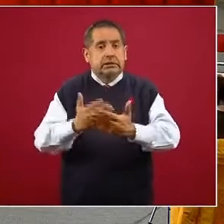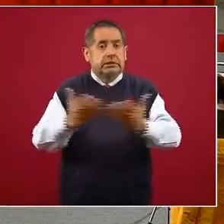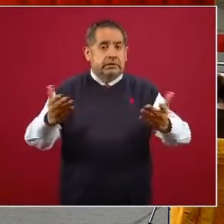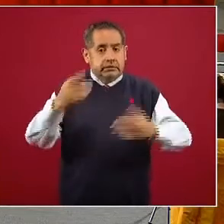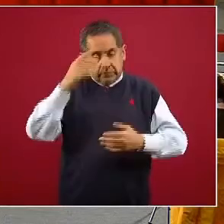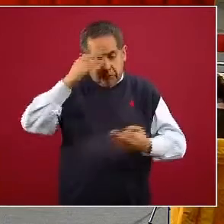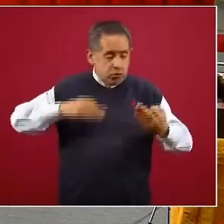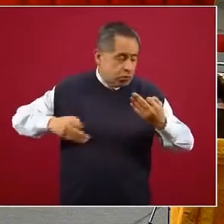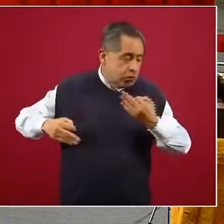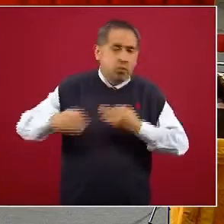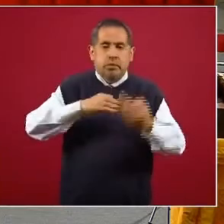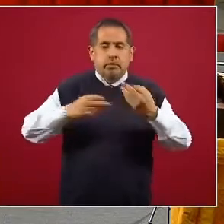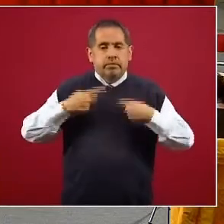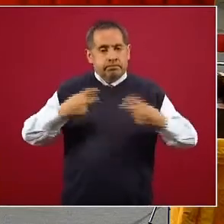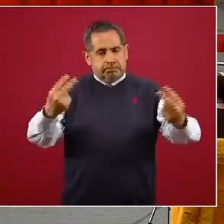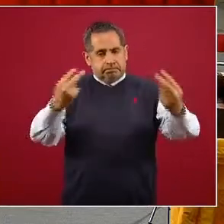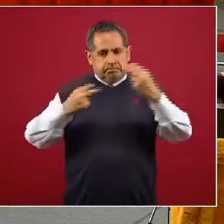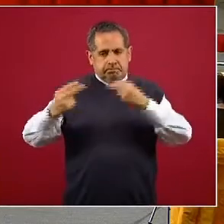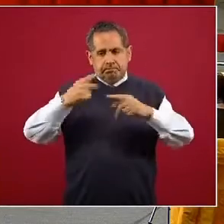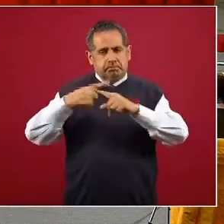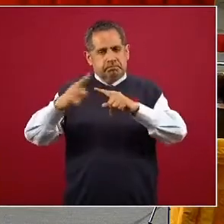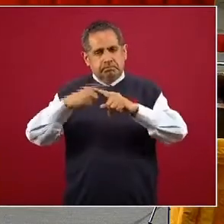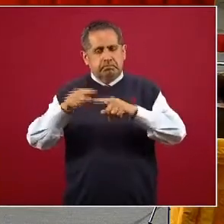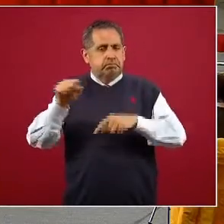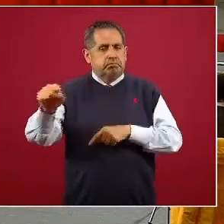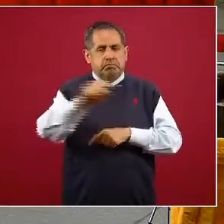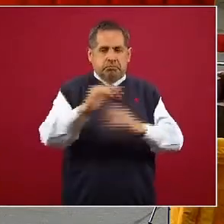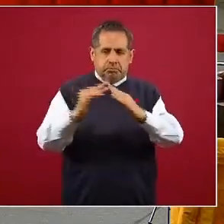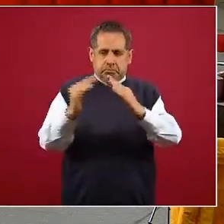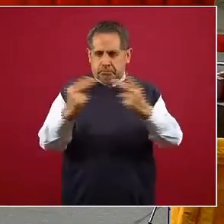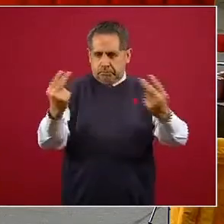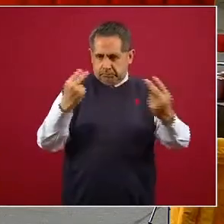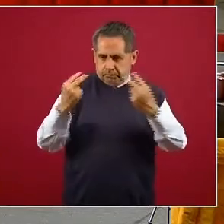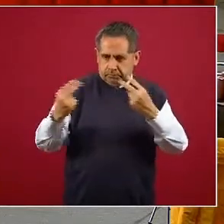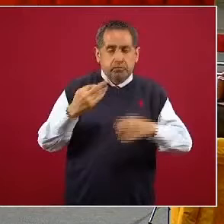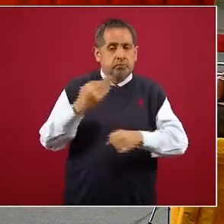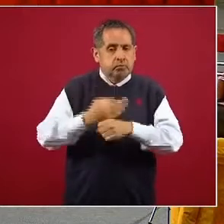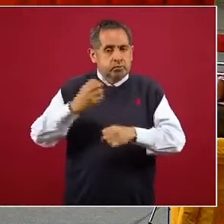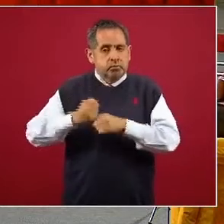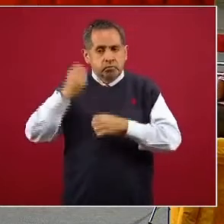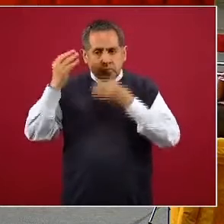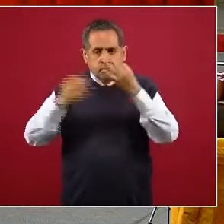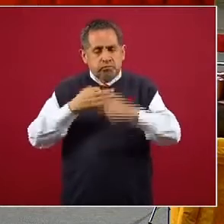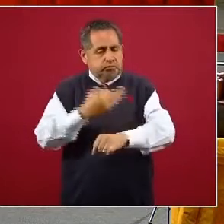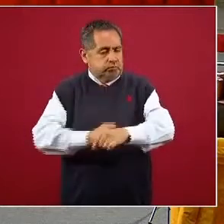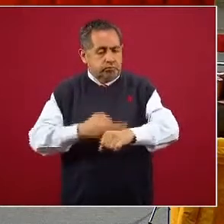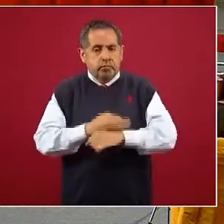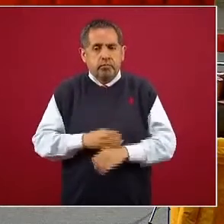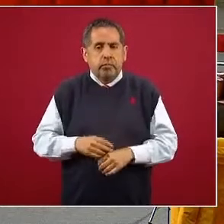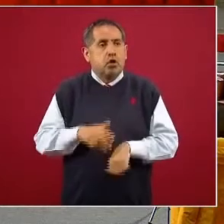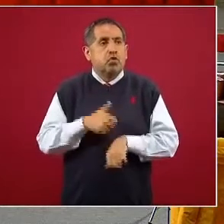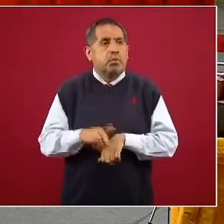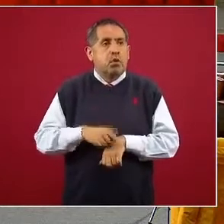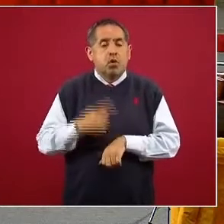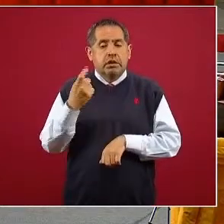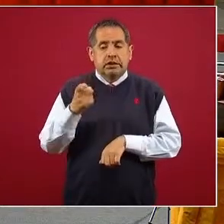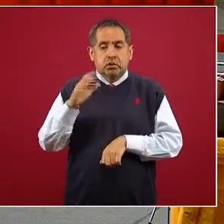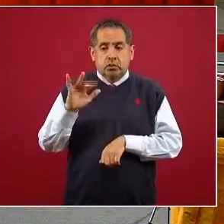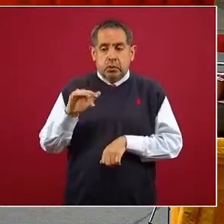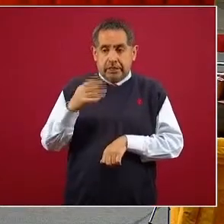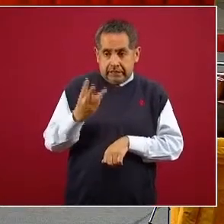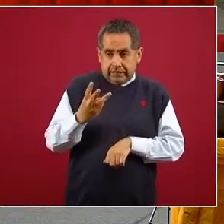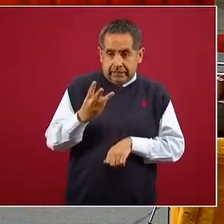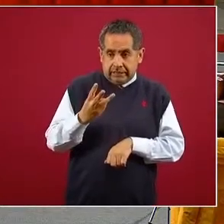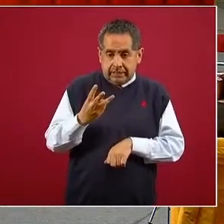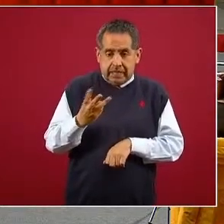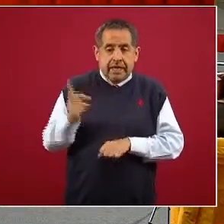todas las personas también que nos ven desde sus domicilios. Estamos en la conferencia vespertina 153, día 60 de